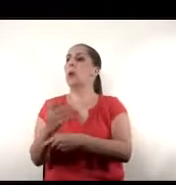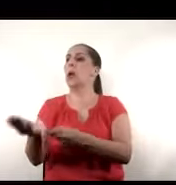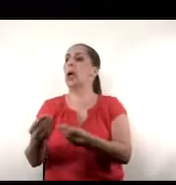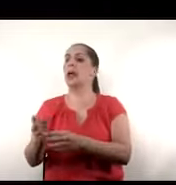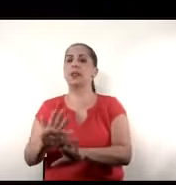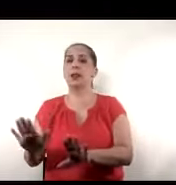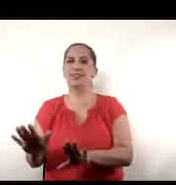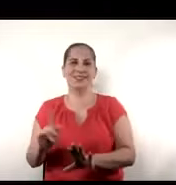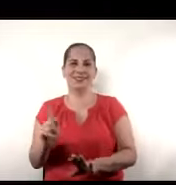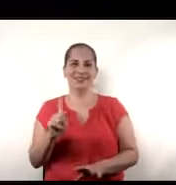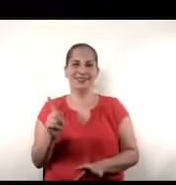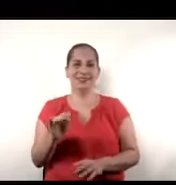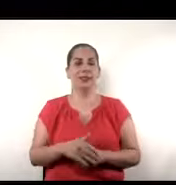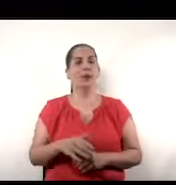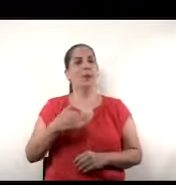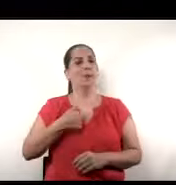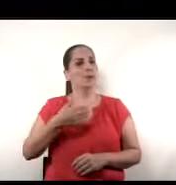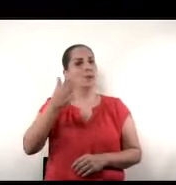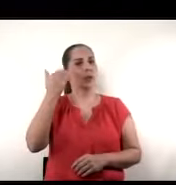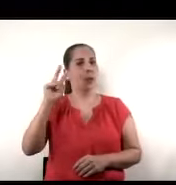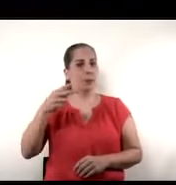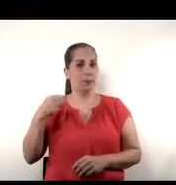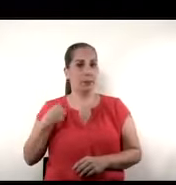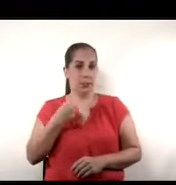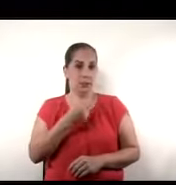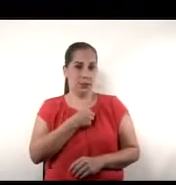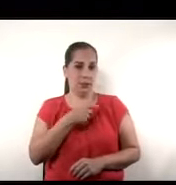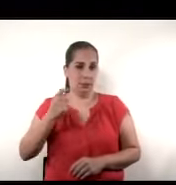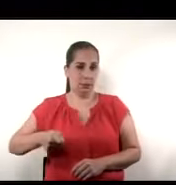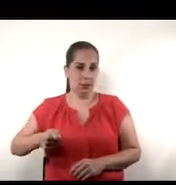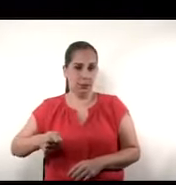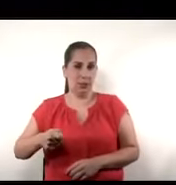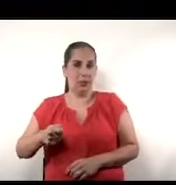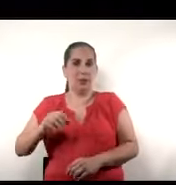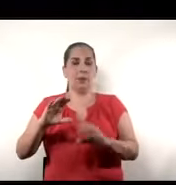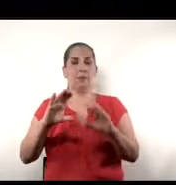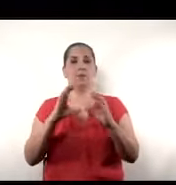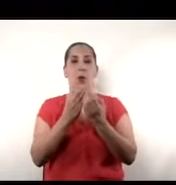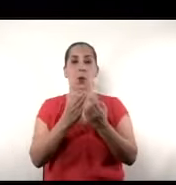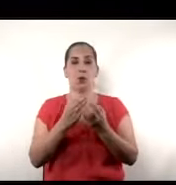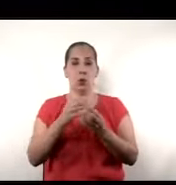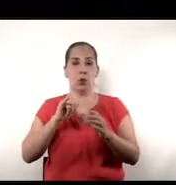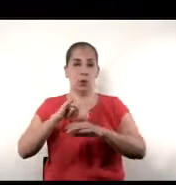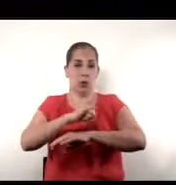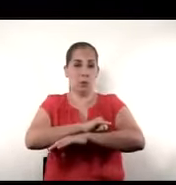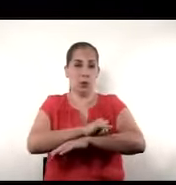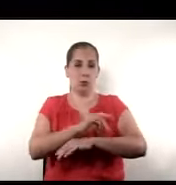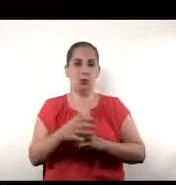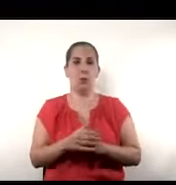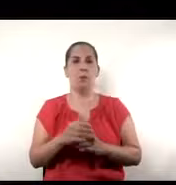Cuando yo fui viceministro y presidente del Consejo de Aviación Civil, mandamos a instalar la primera